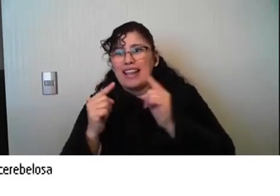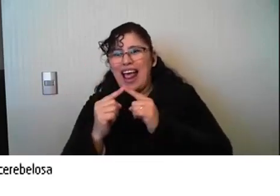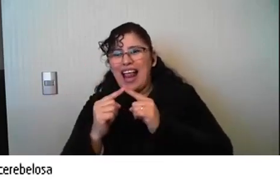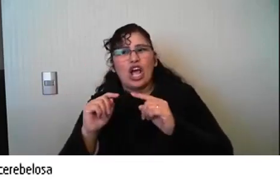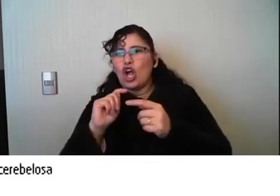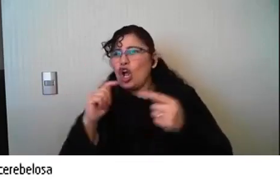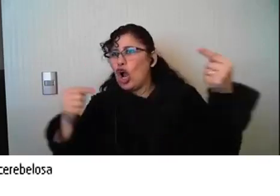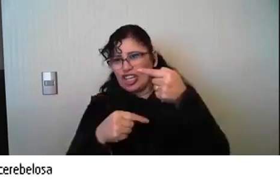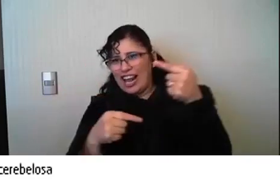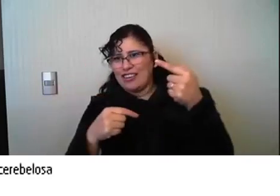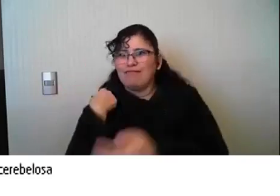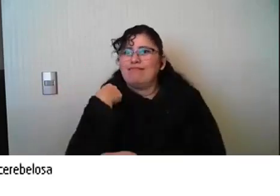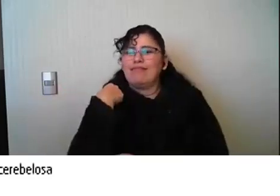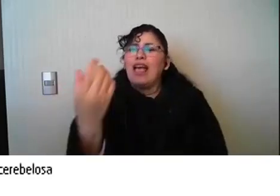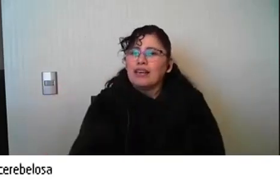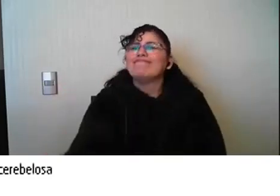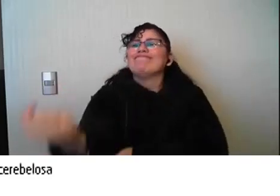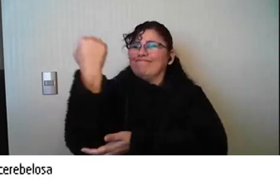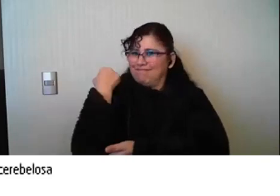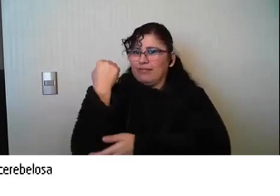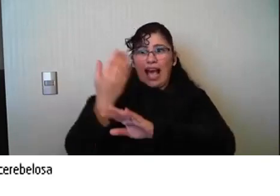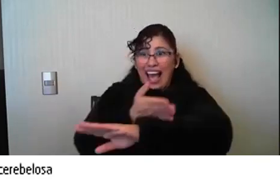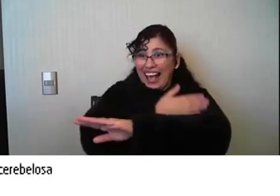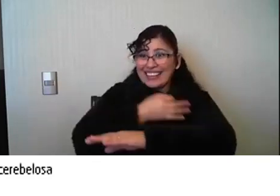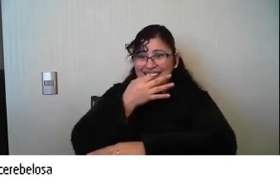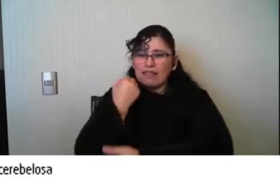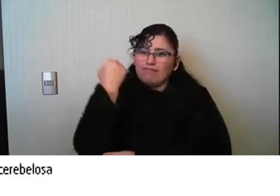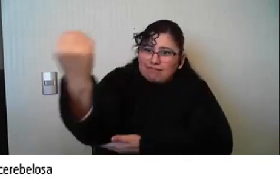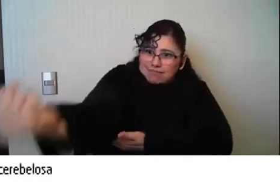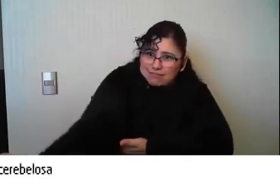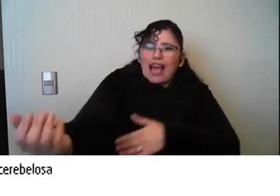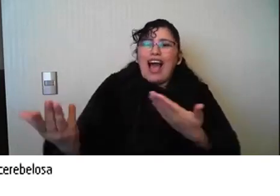clara en miembros superiores en los humanos.